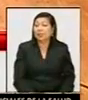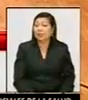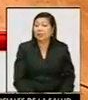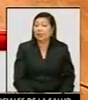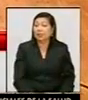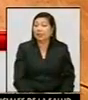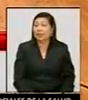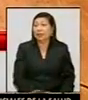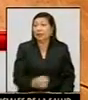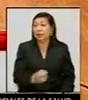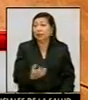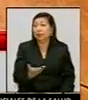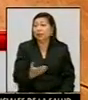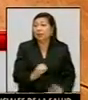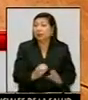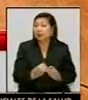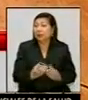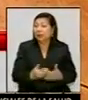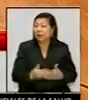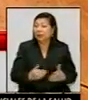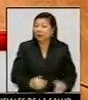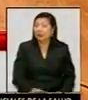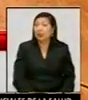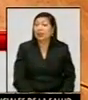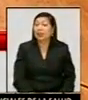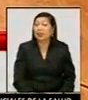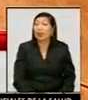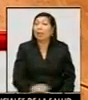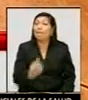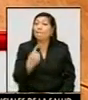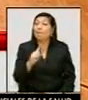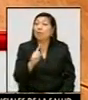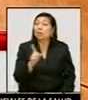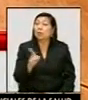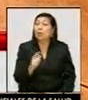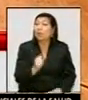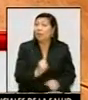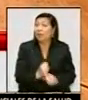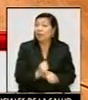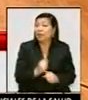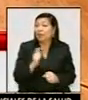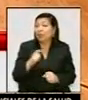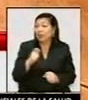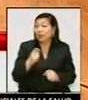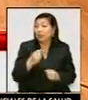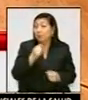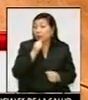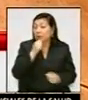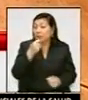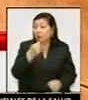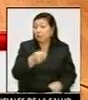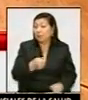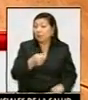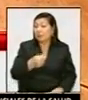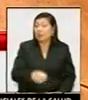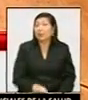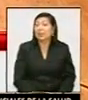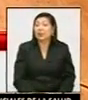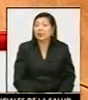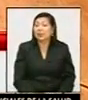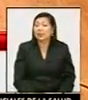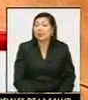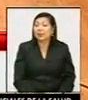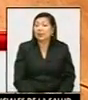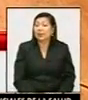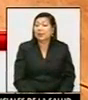29.426, que crea el régimen de jubilación anticipada para desempleados en el sistema privado de pensiones.